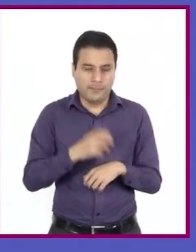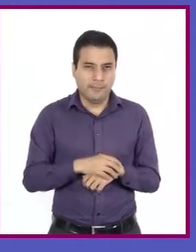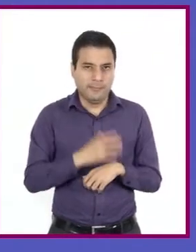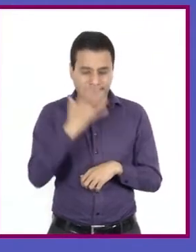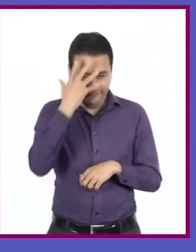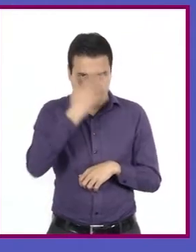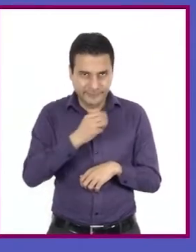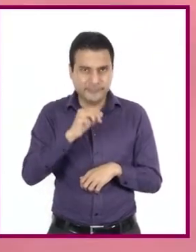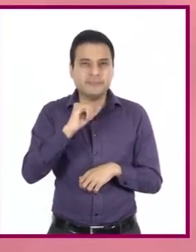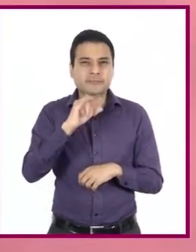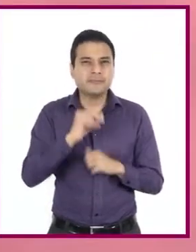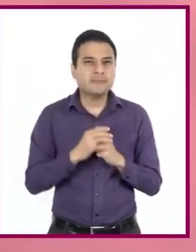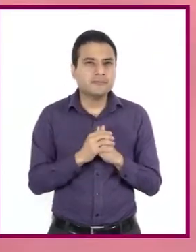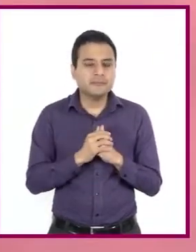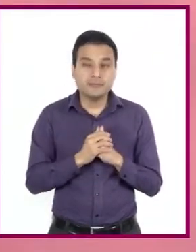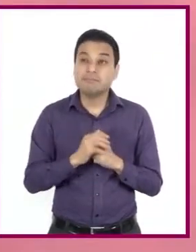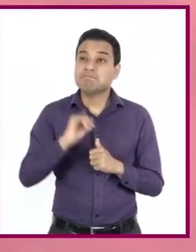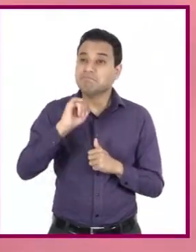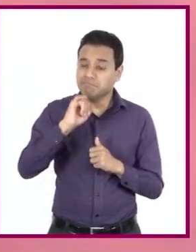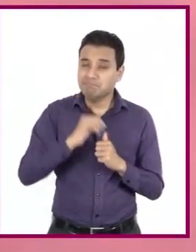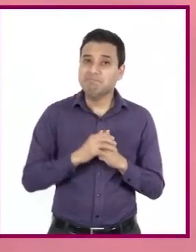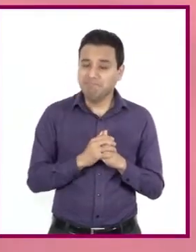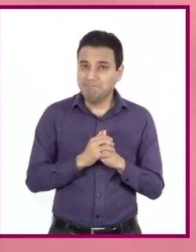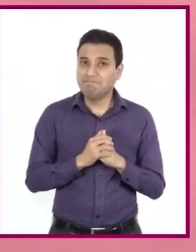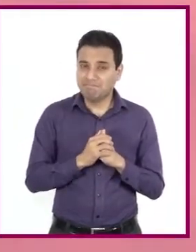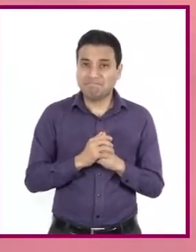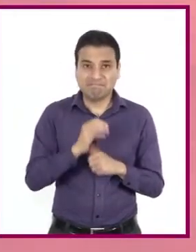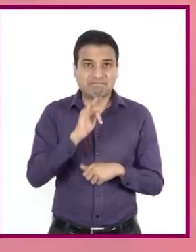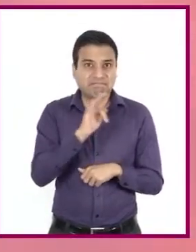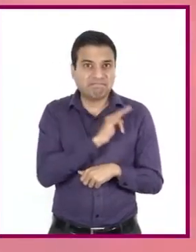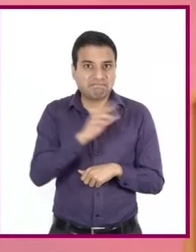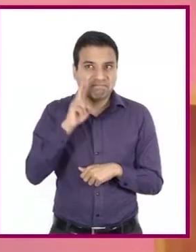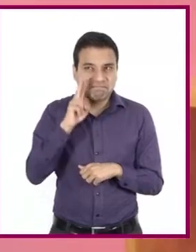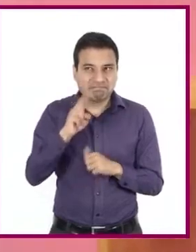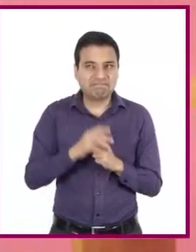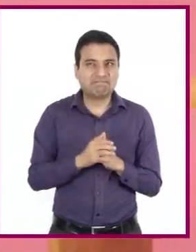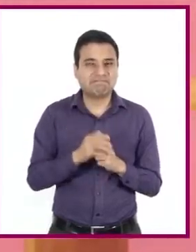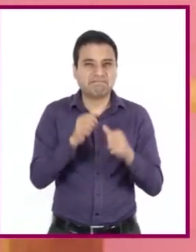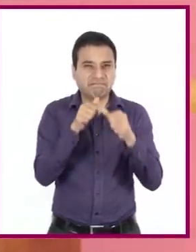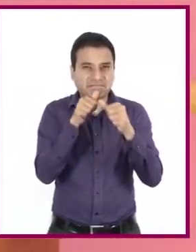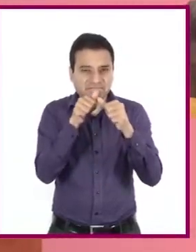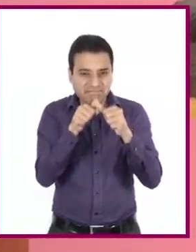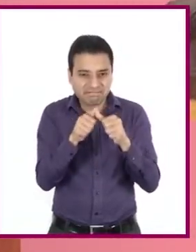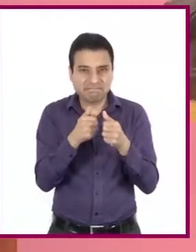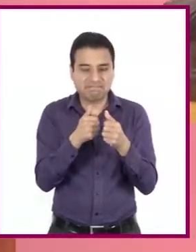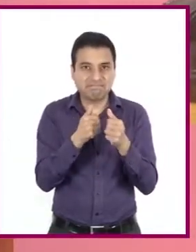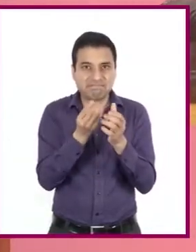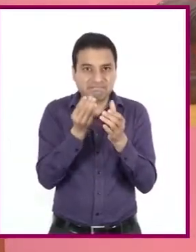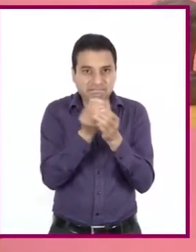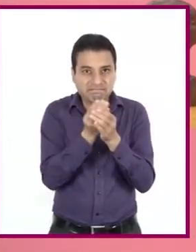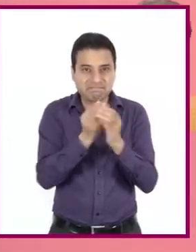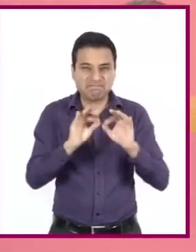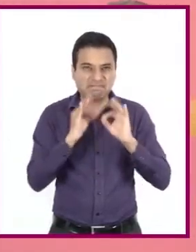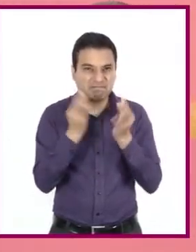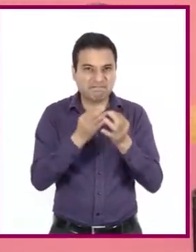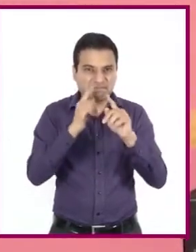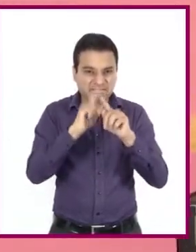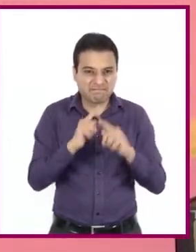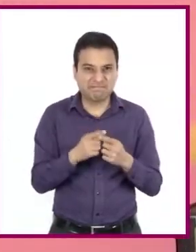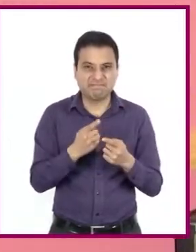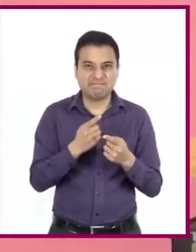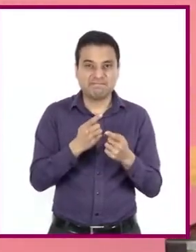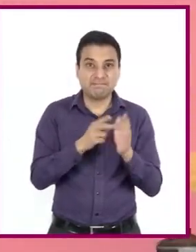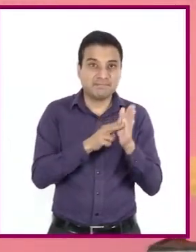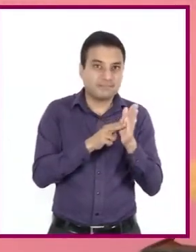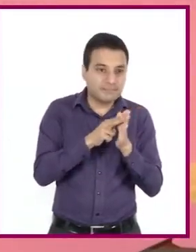creen? Tiene razón, profesora. Se puede apreciar cómo la tipografía apoya el contenido del poema y el uso de negritas y